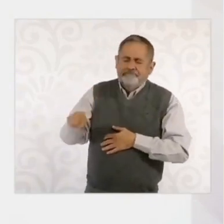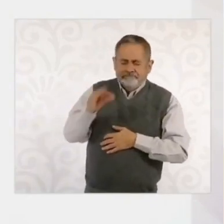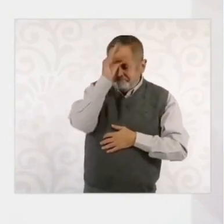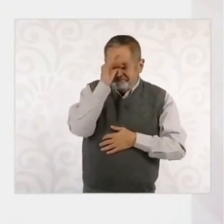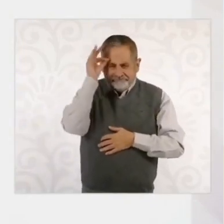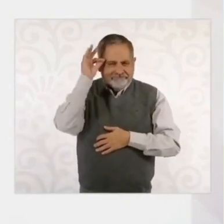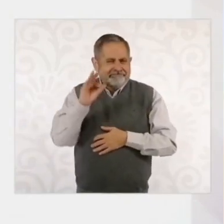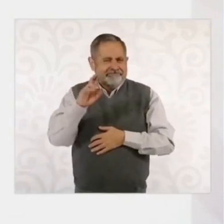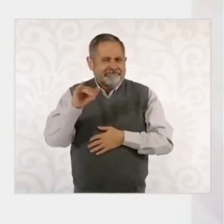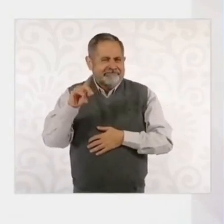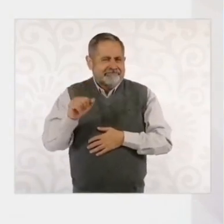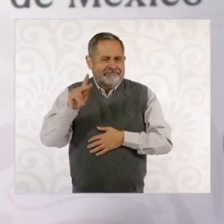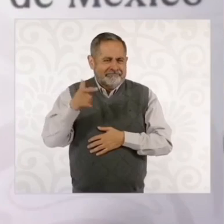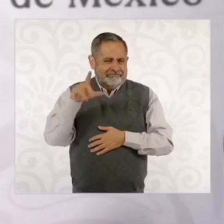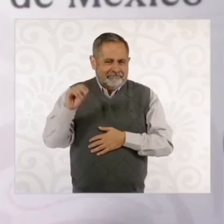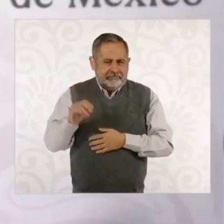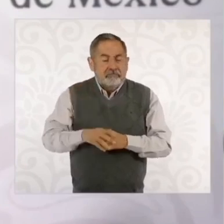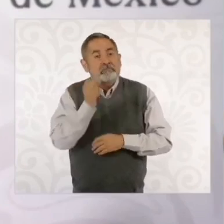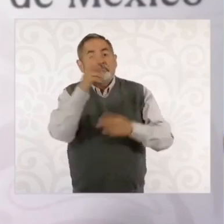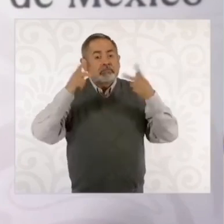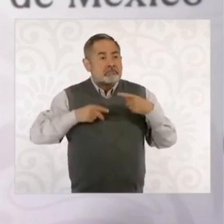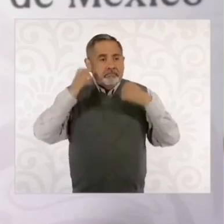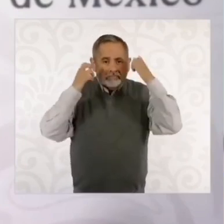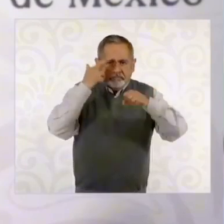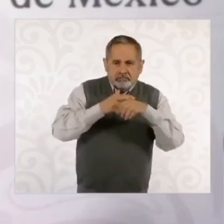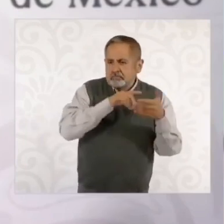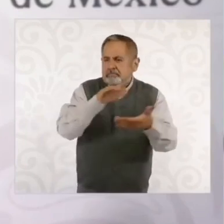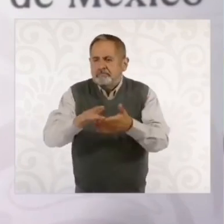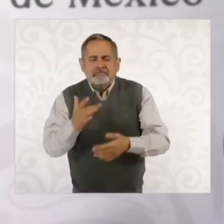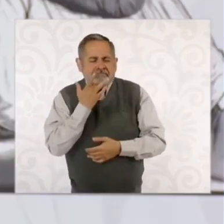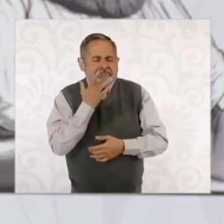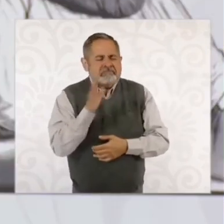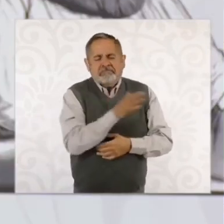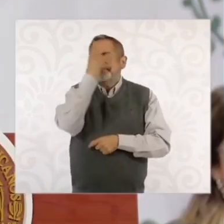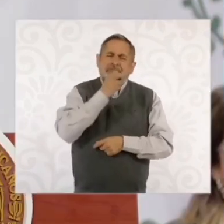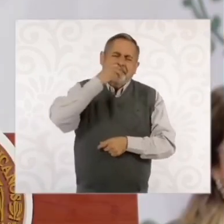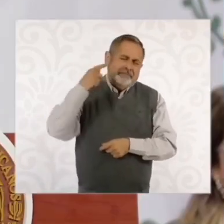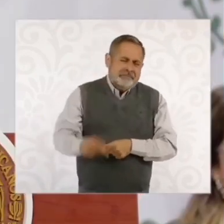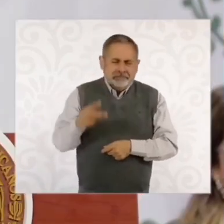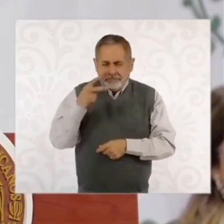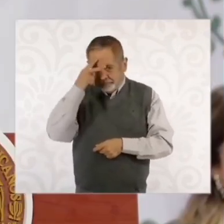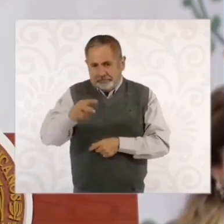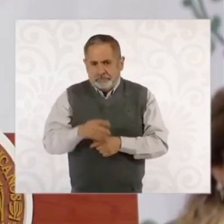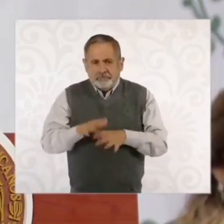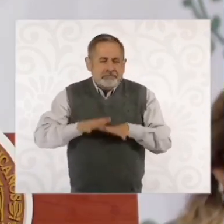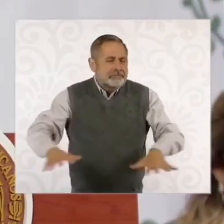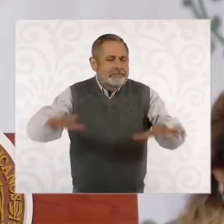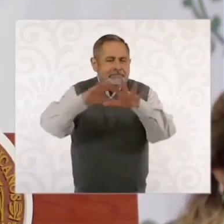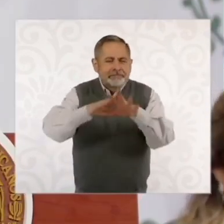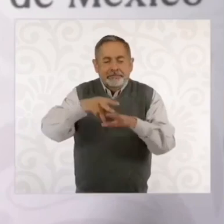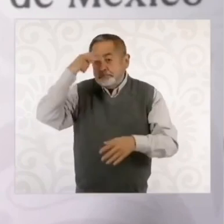entero. Extranjeros vienen a México ya no a conocer a Diego Rivera, sino a Frida Kahlo. México es bello y es mágico.